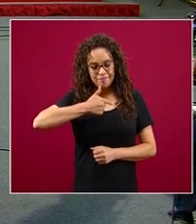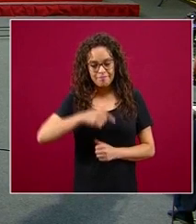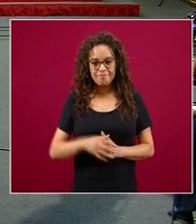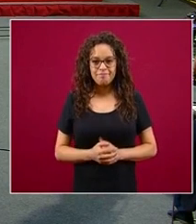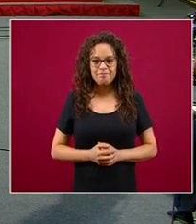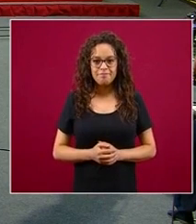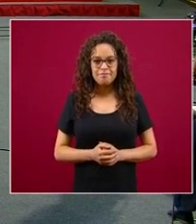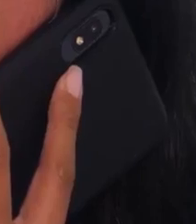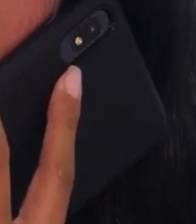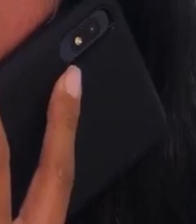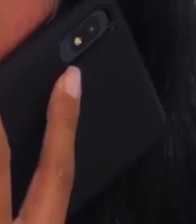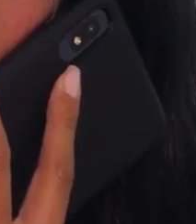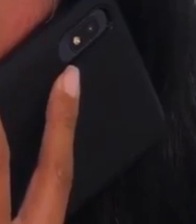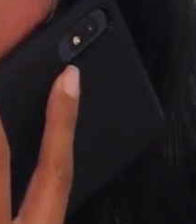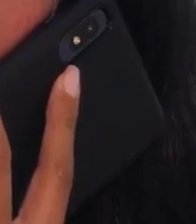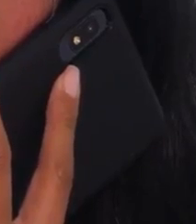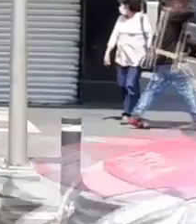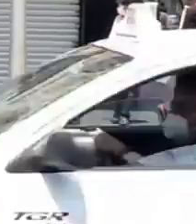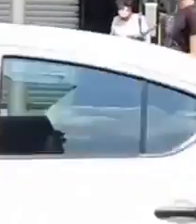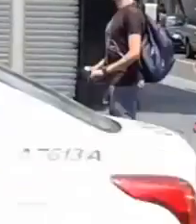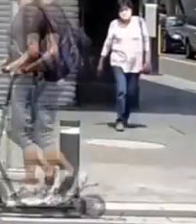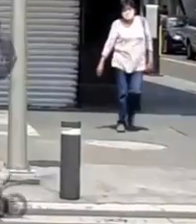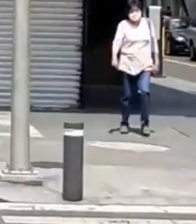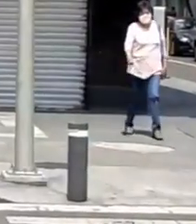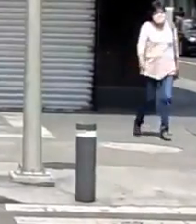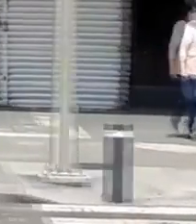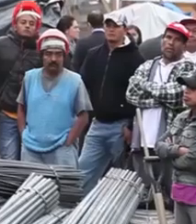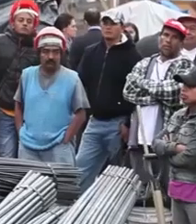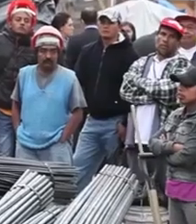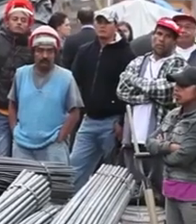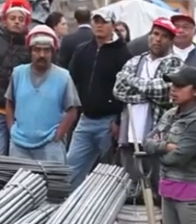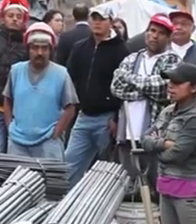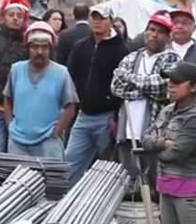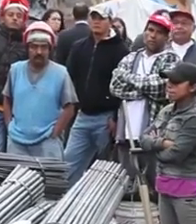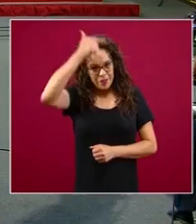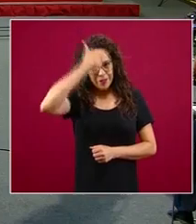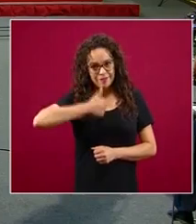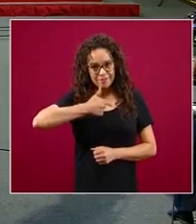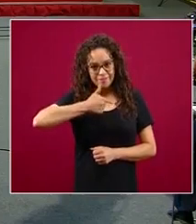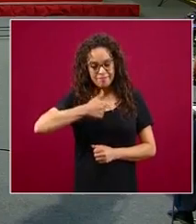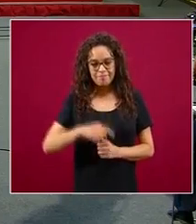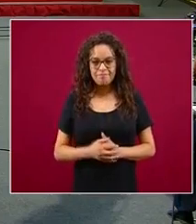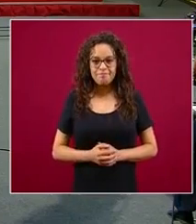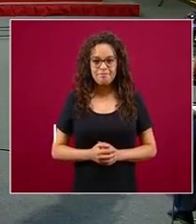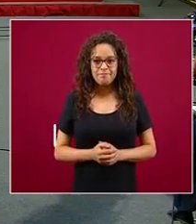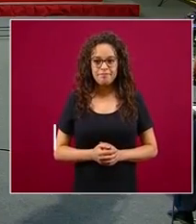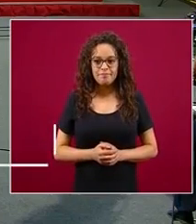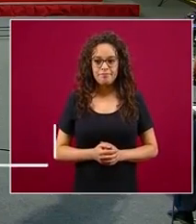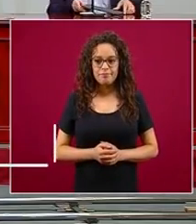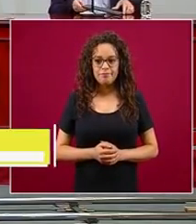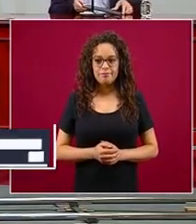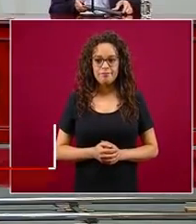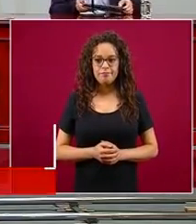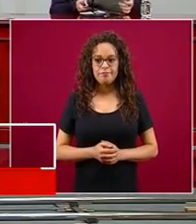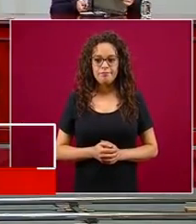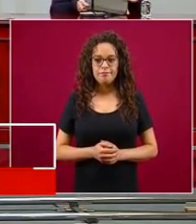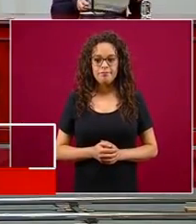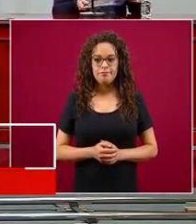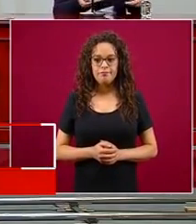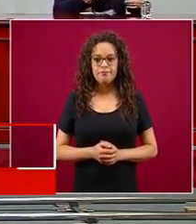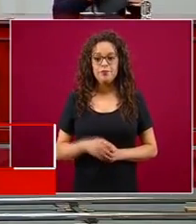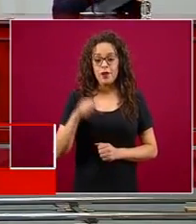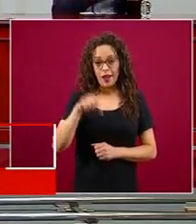Buenos días, viernes 24 de julio, tiempo de la información para empezar el día con Meganoticias TVC. Se registra un nuevo récord de contagios